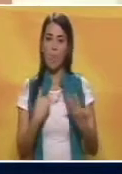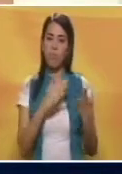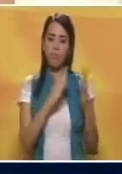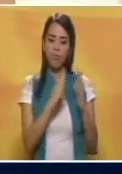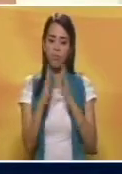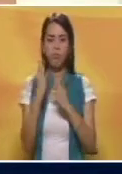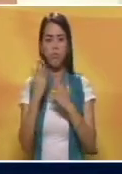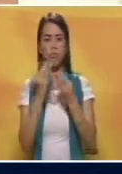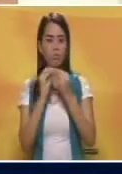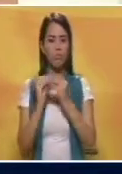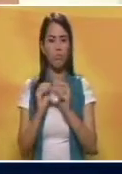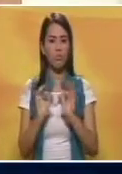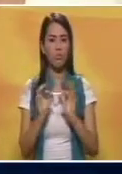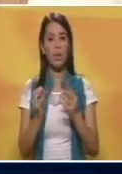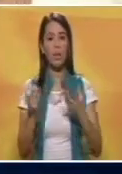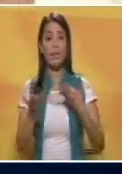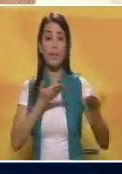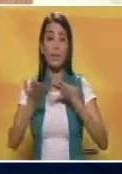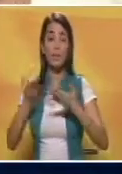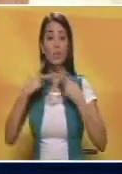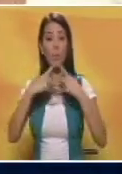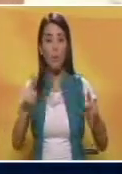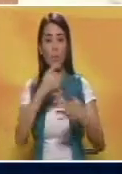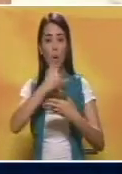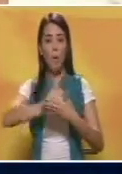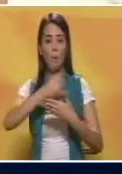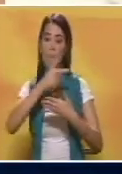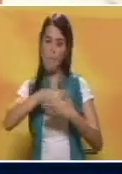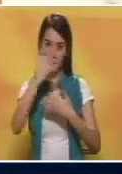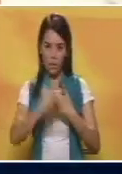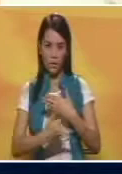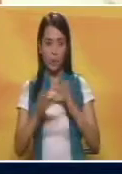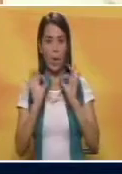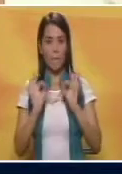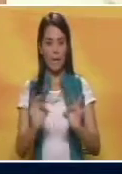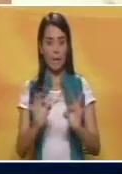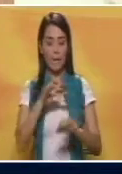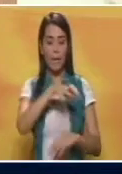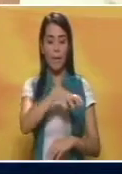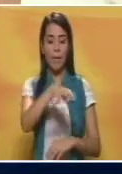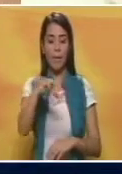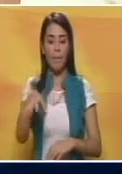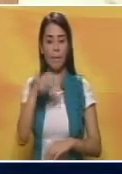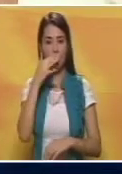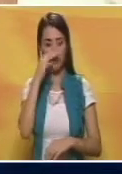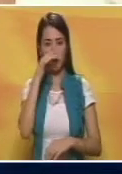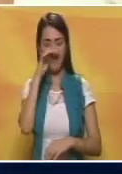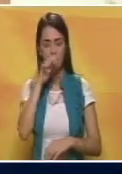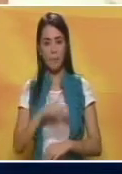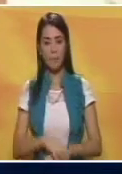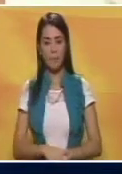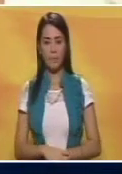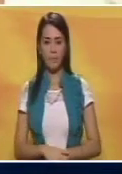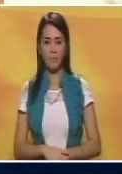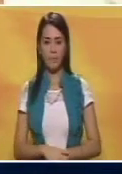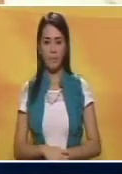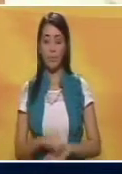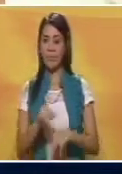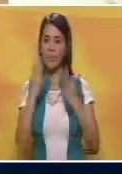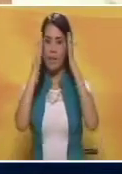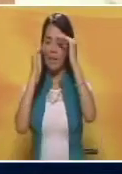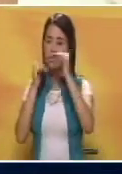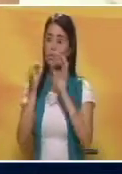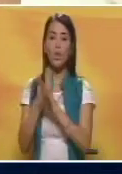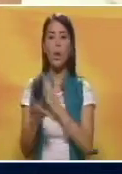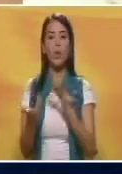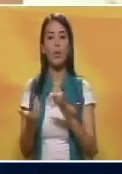sensibles de servicios públicos proyectos especiales para estos estados y que en general bueno tiene que ver con la atención que